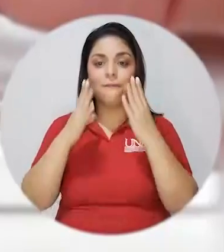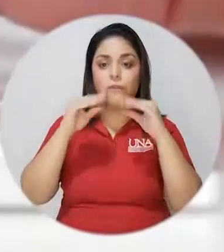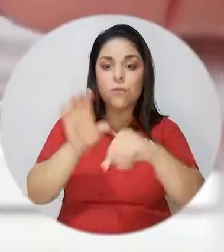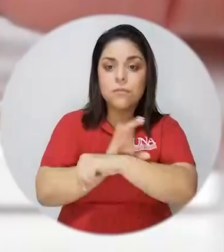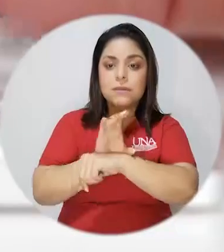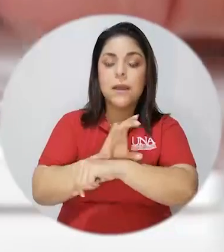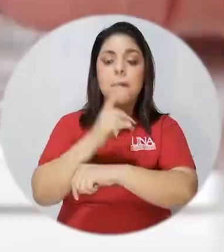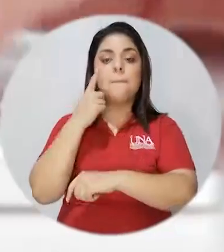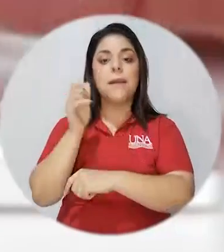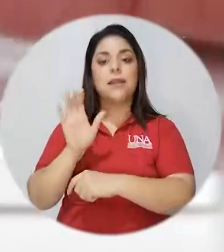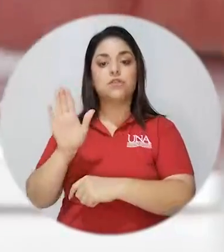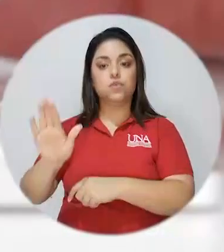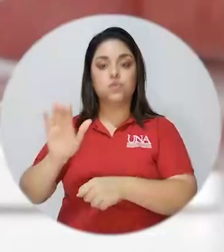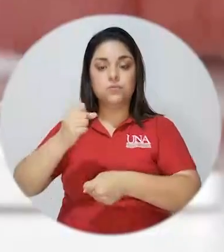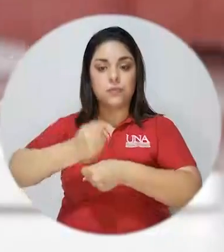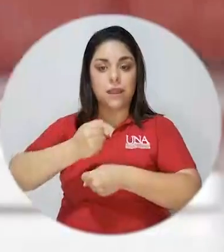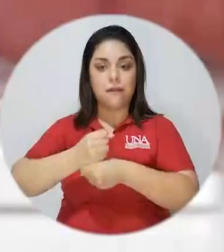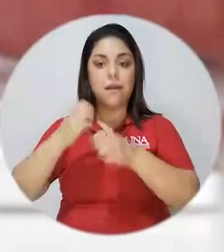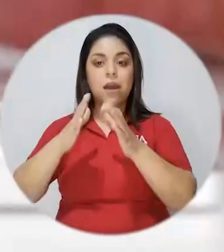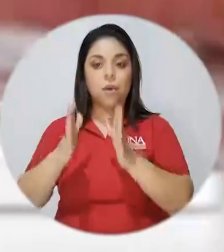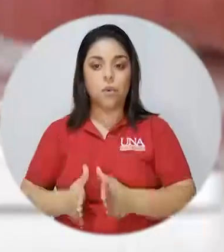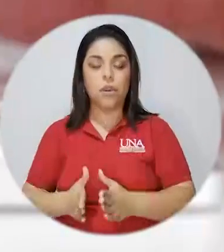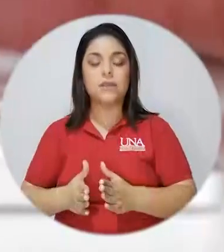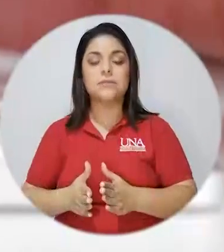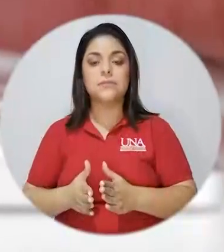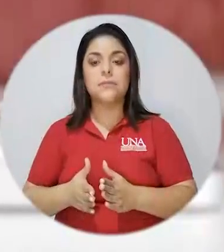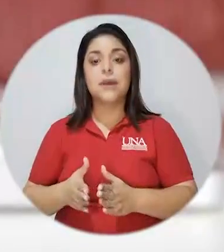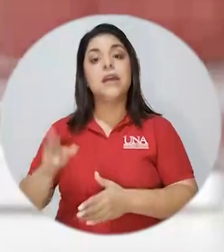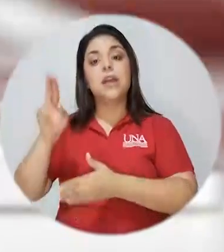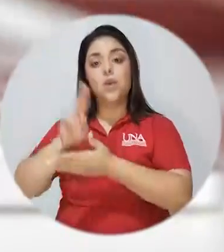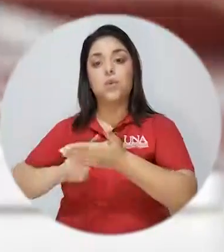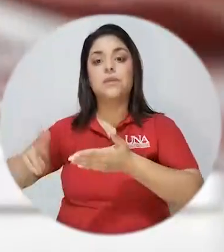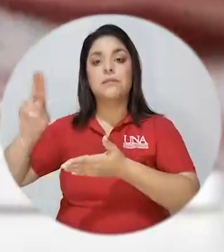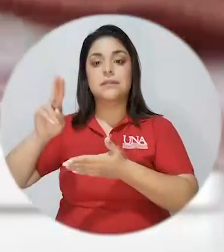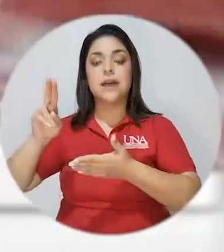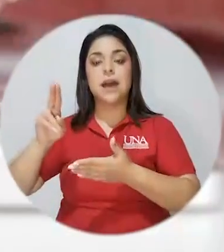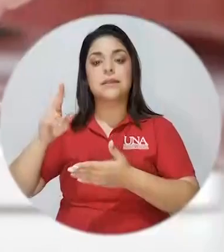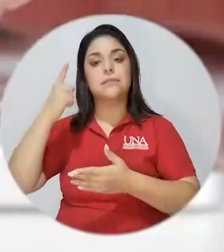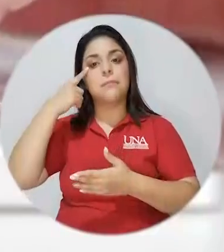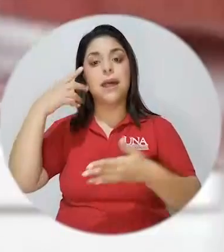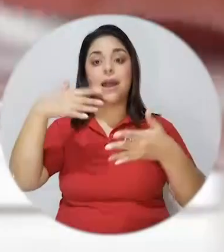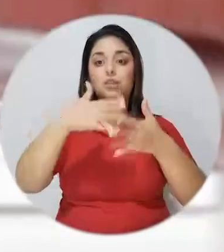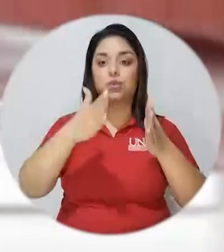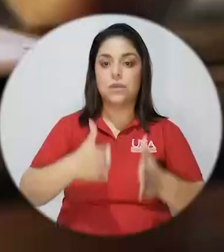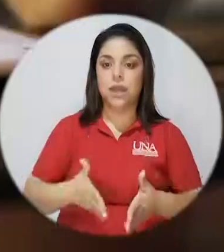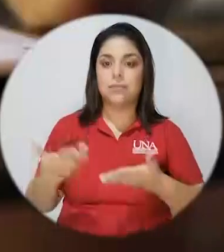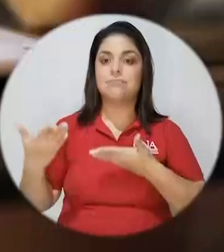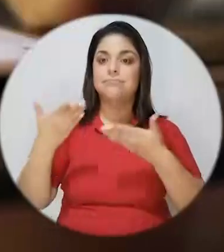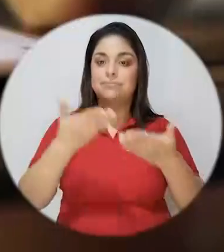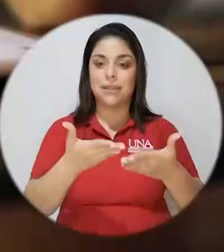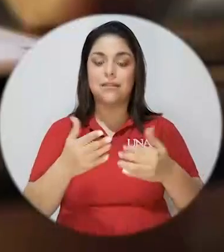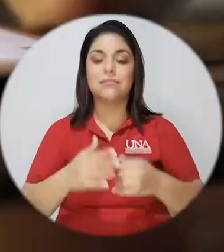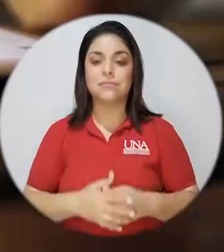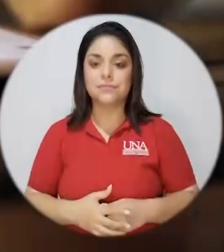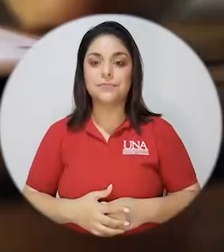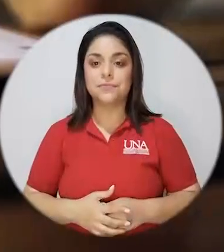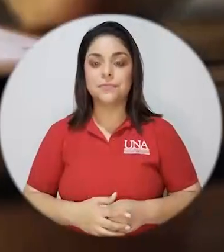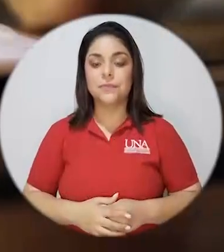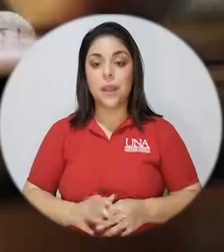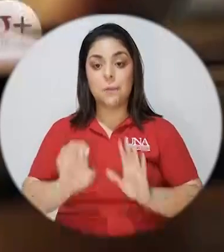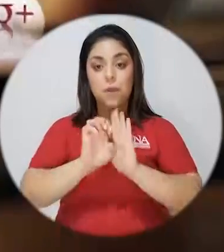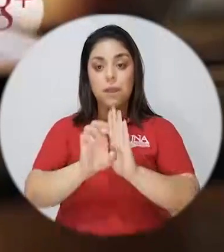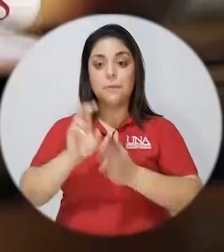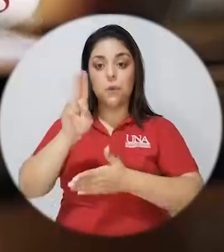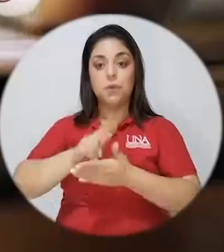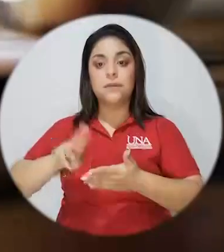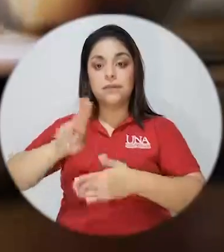informáticas para sus funcionarios y en el caso de las universidades, para sus estudiantes. En este sentido, en el